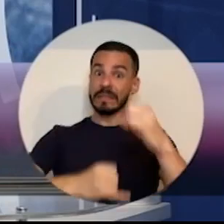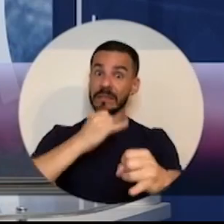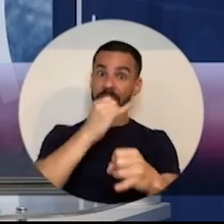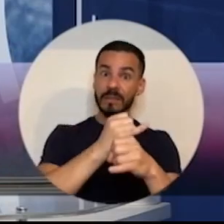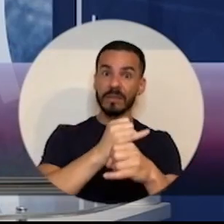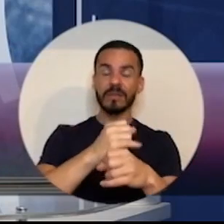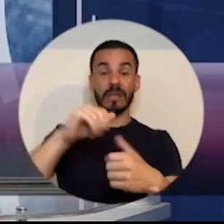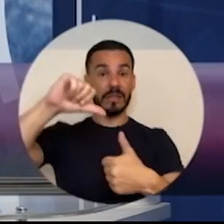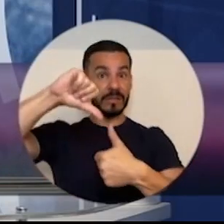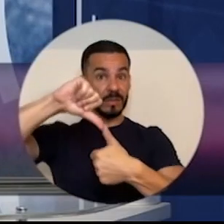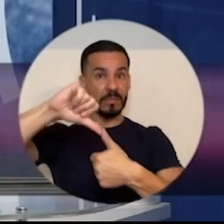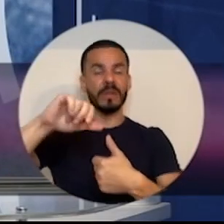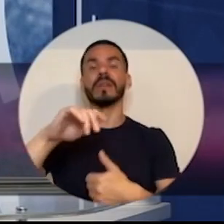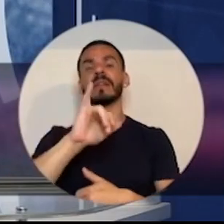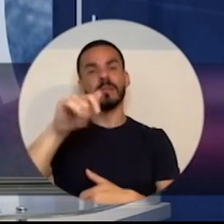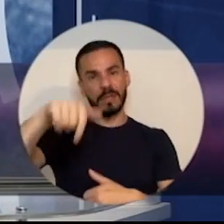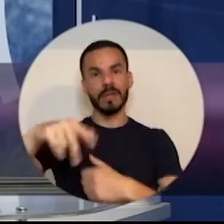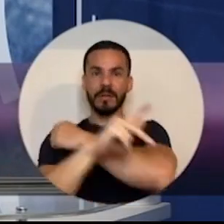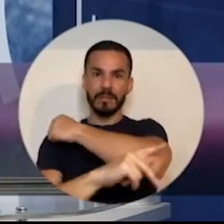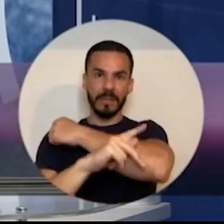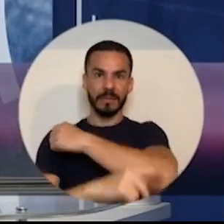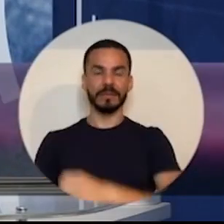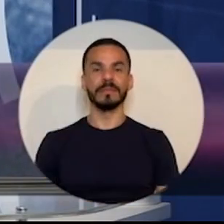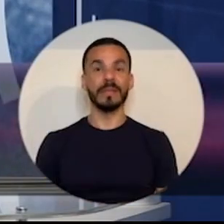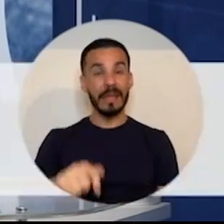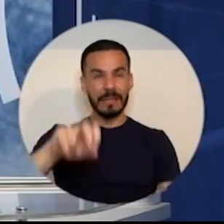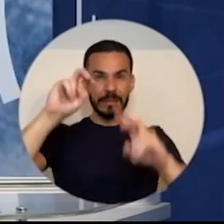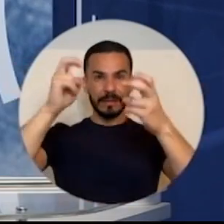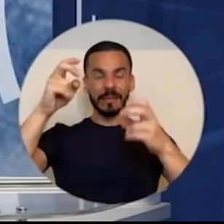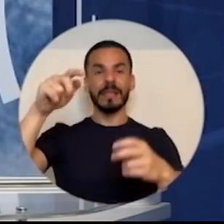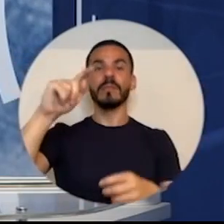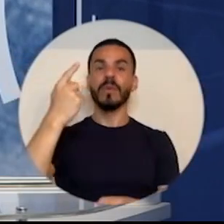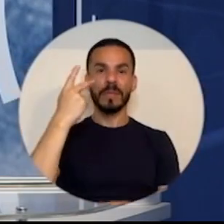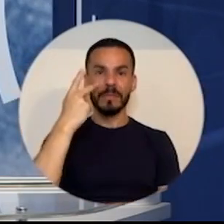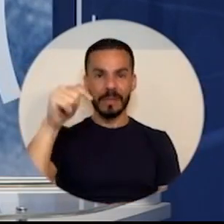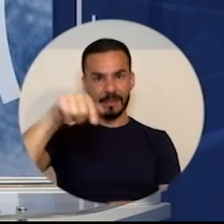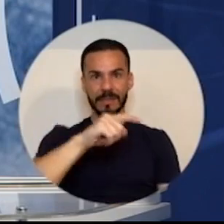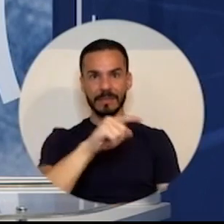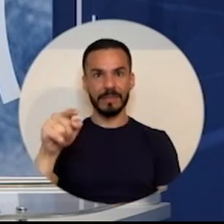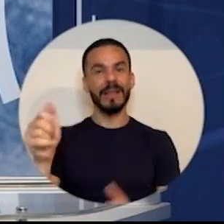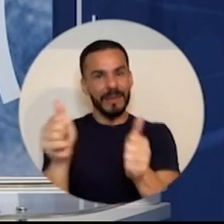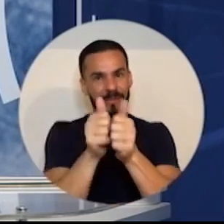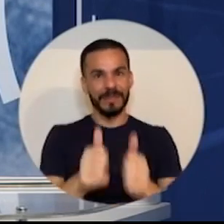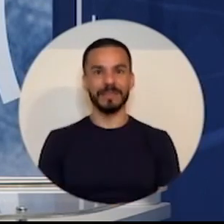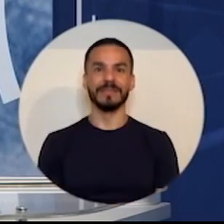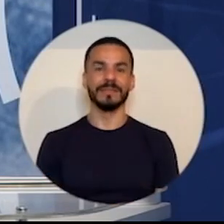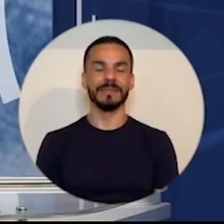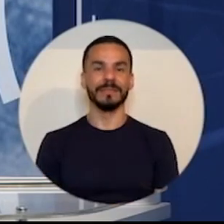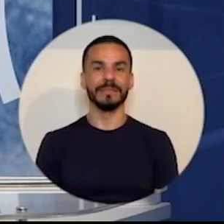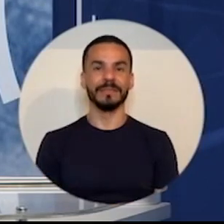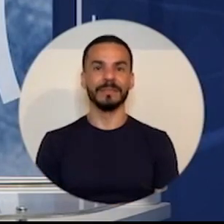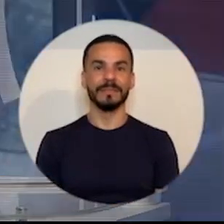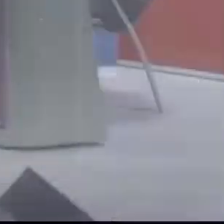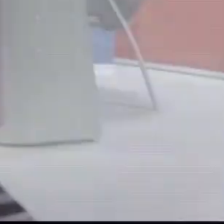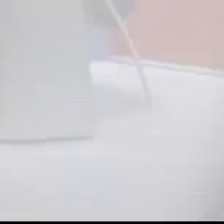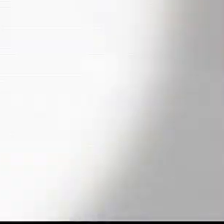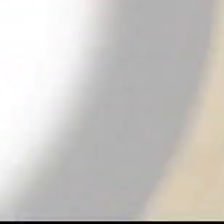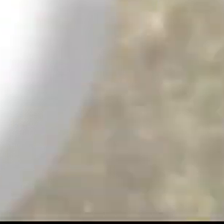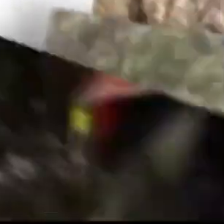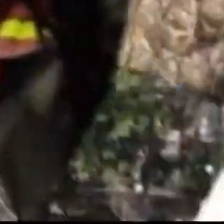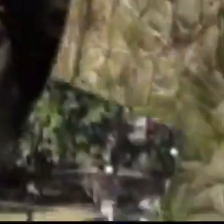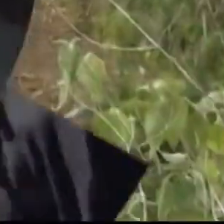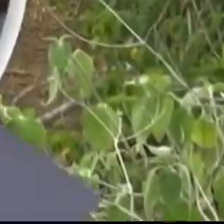es el torneo norte centroamericano y del Caribe de atletismo juvenil, y ya Costa Rica este viernes logró su